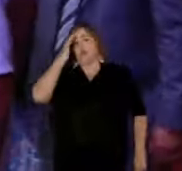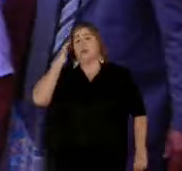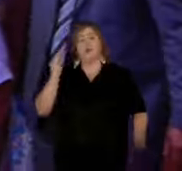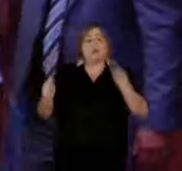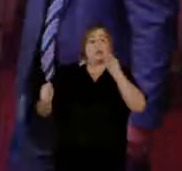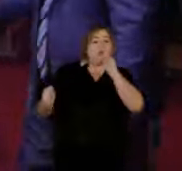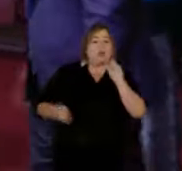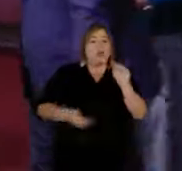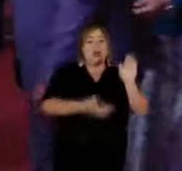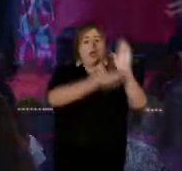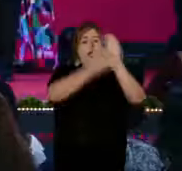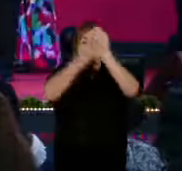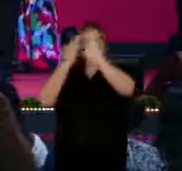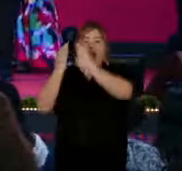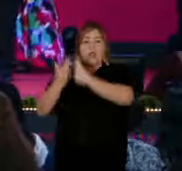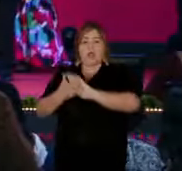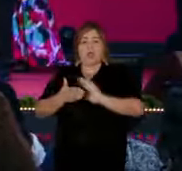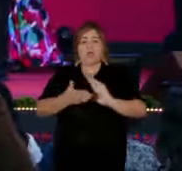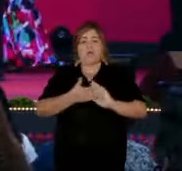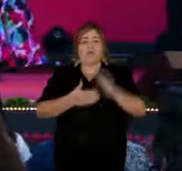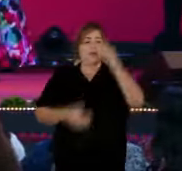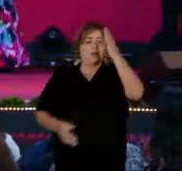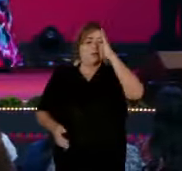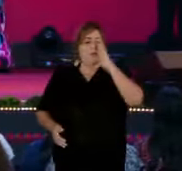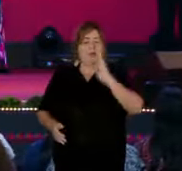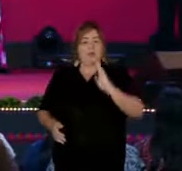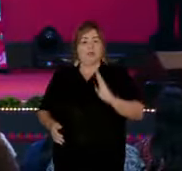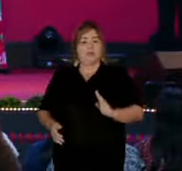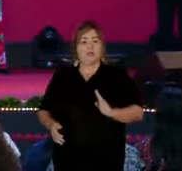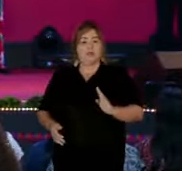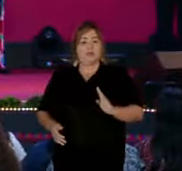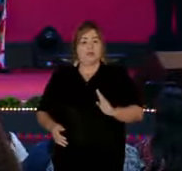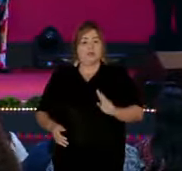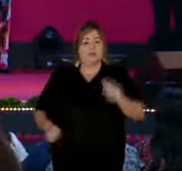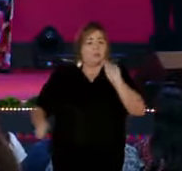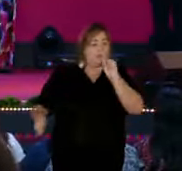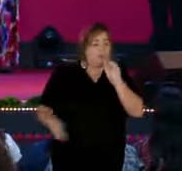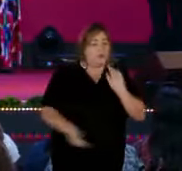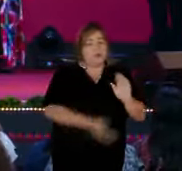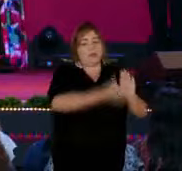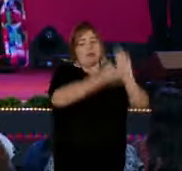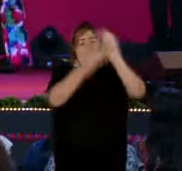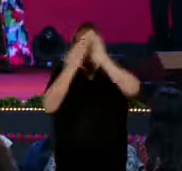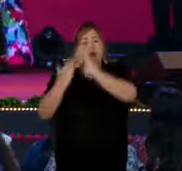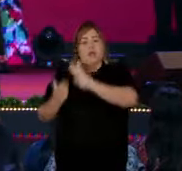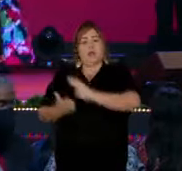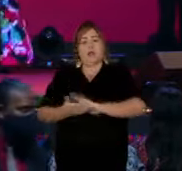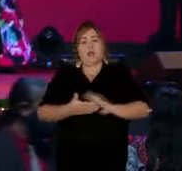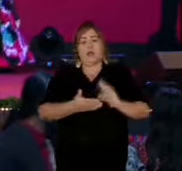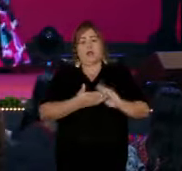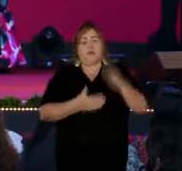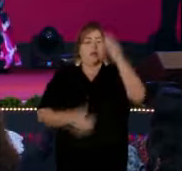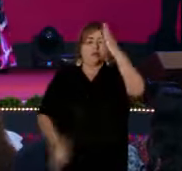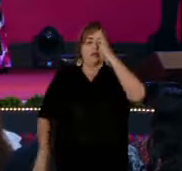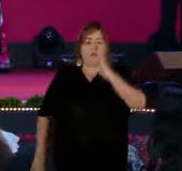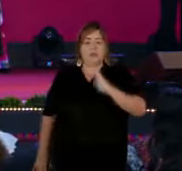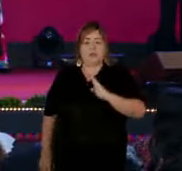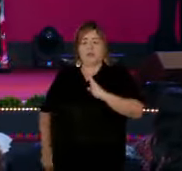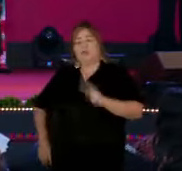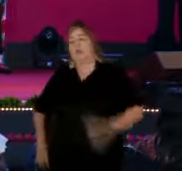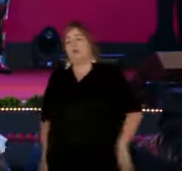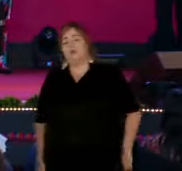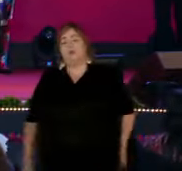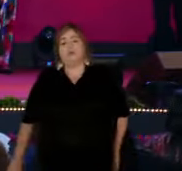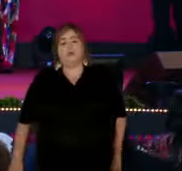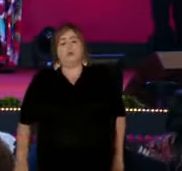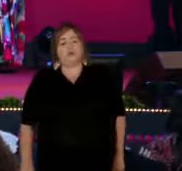Alaba a Dios. Alaba a Dios. Alaba a